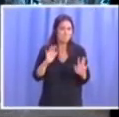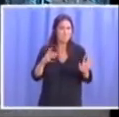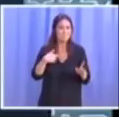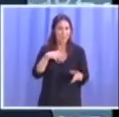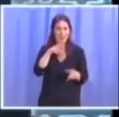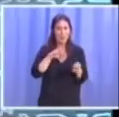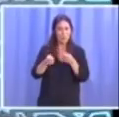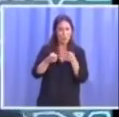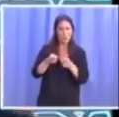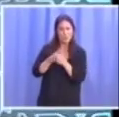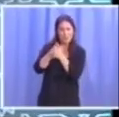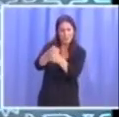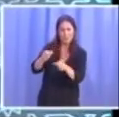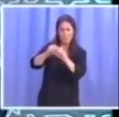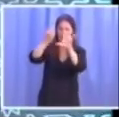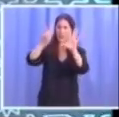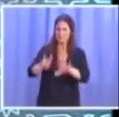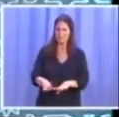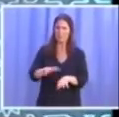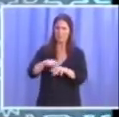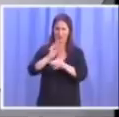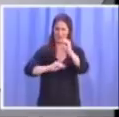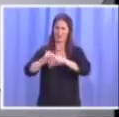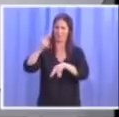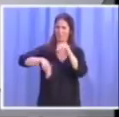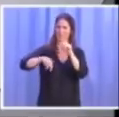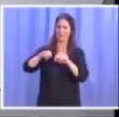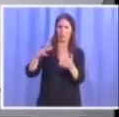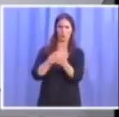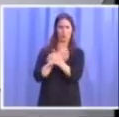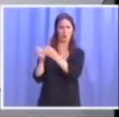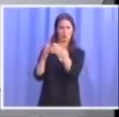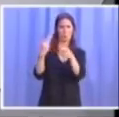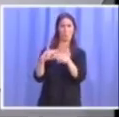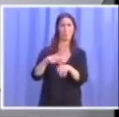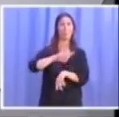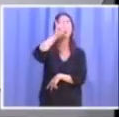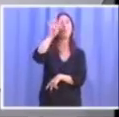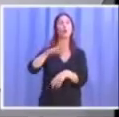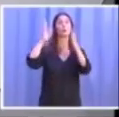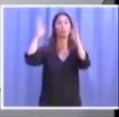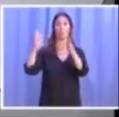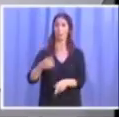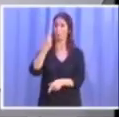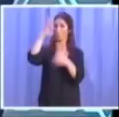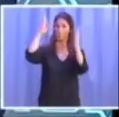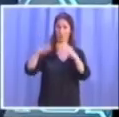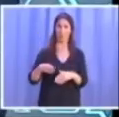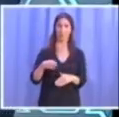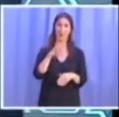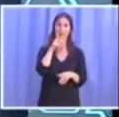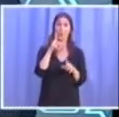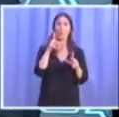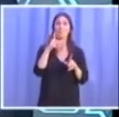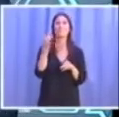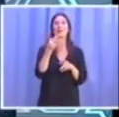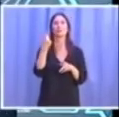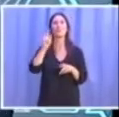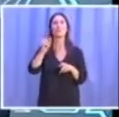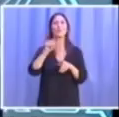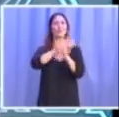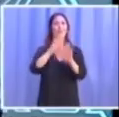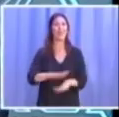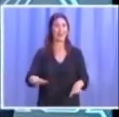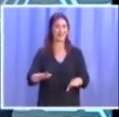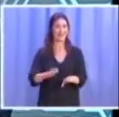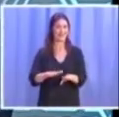control y seguimiento del TGC. La comisión sí. Con todos los partidos. Cuarto bloque, nos queda un bloque más, aparte de ese minuto de oro. Vale. También